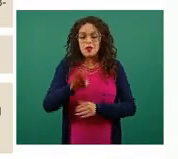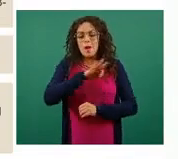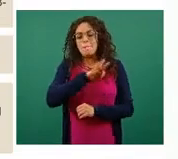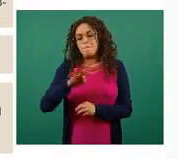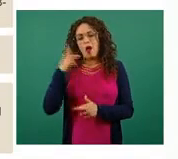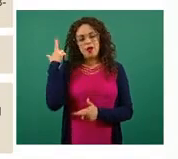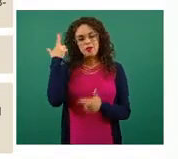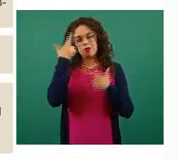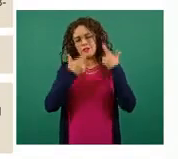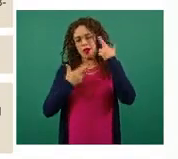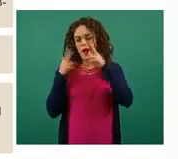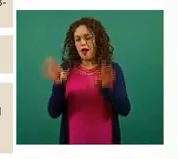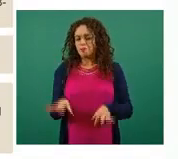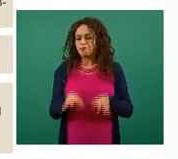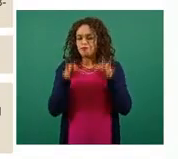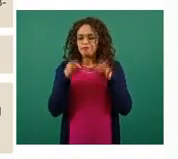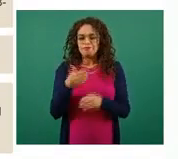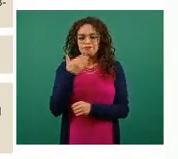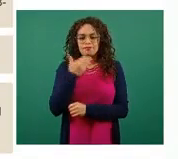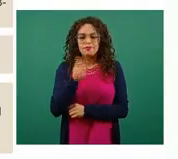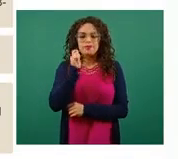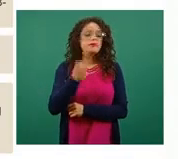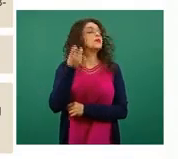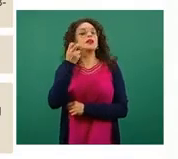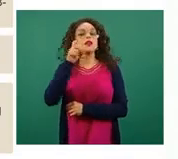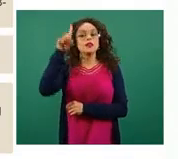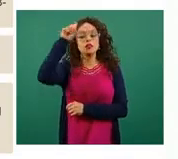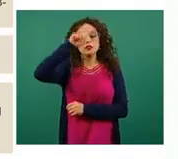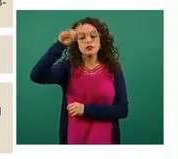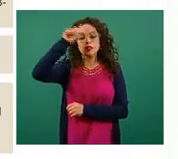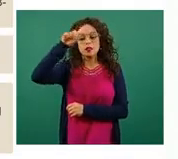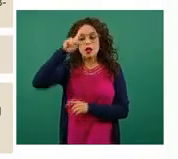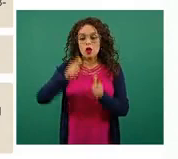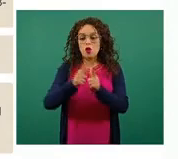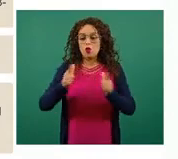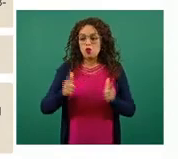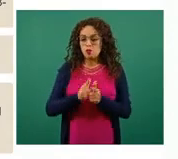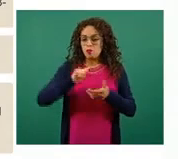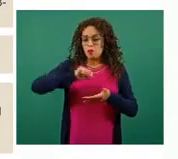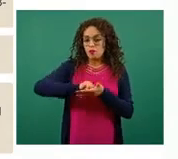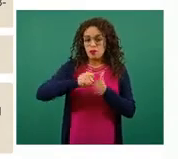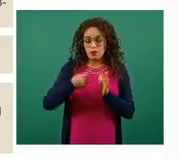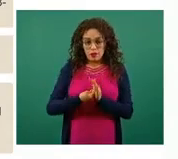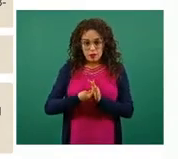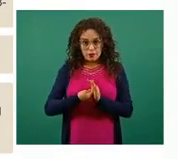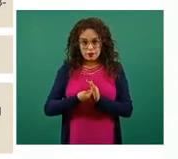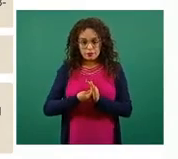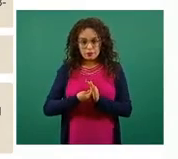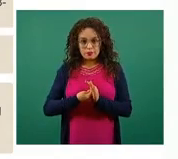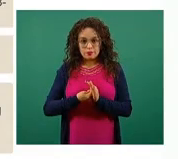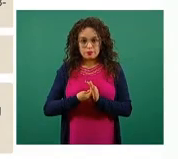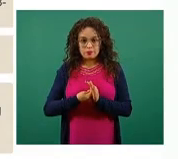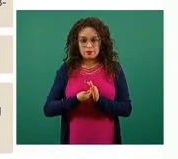Las recomendaciones de este grupo técnico asesor de vacunación en México